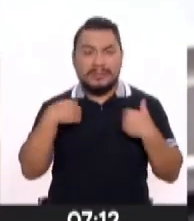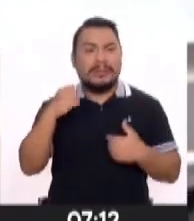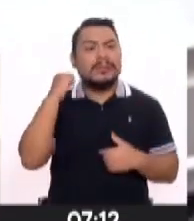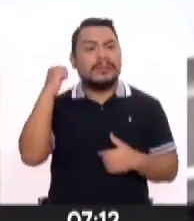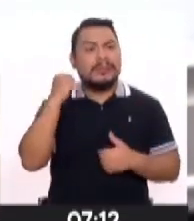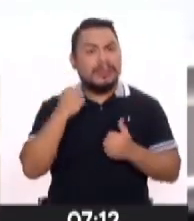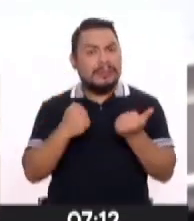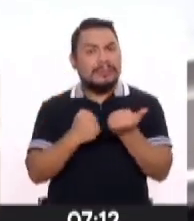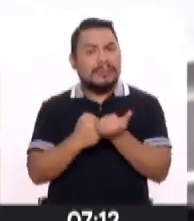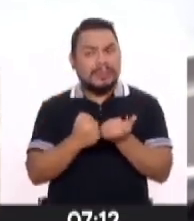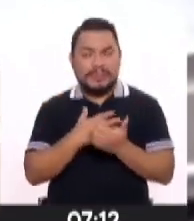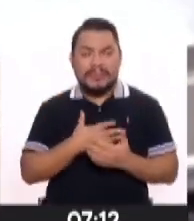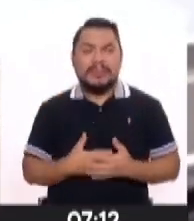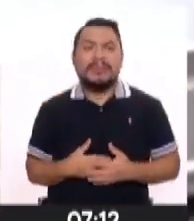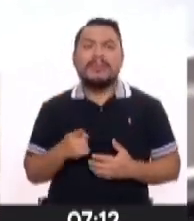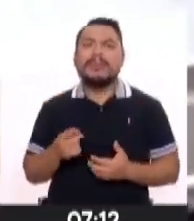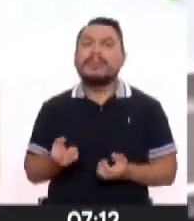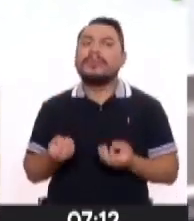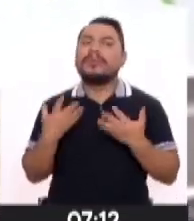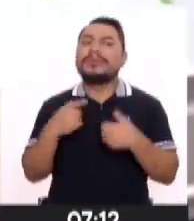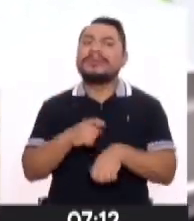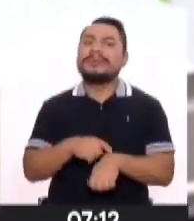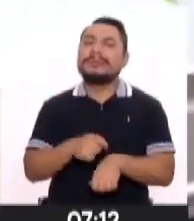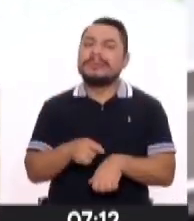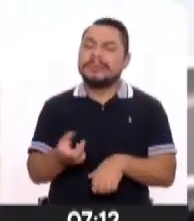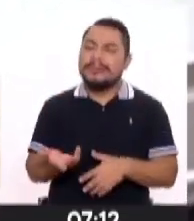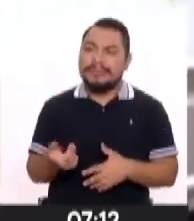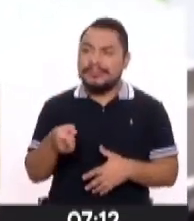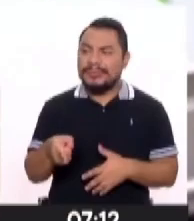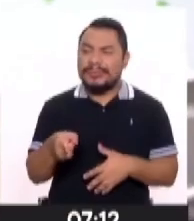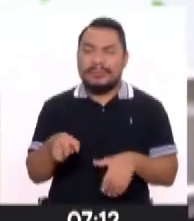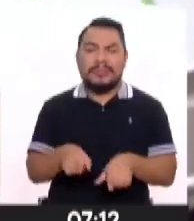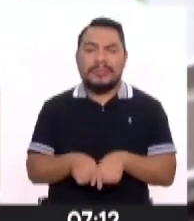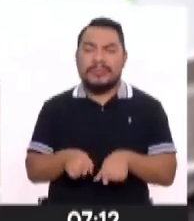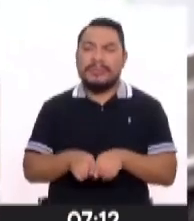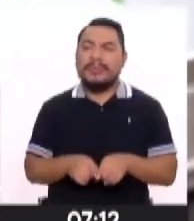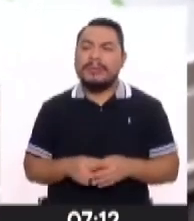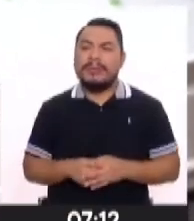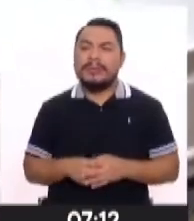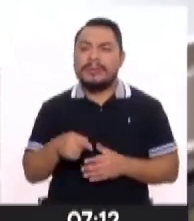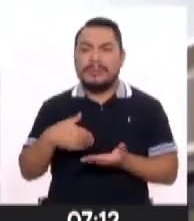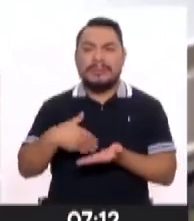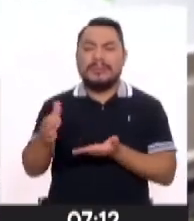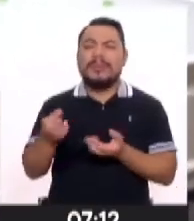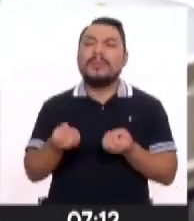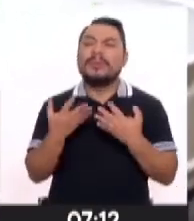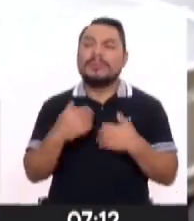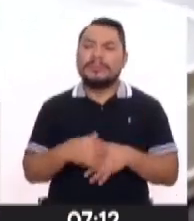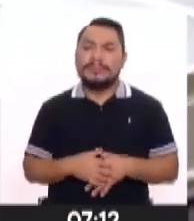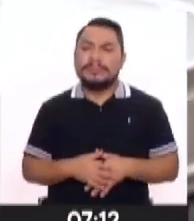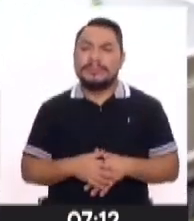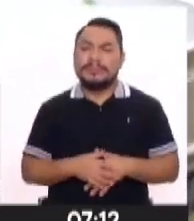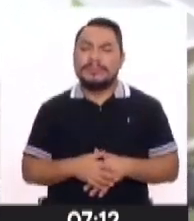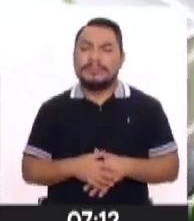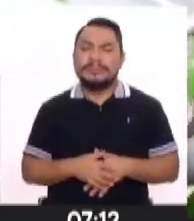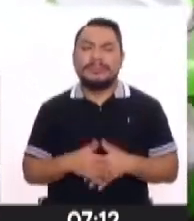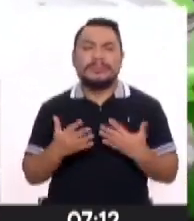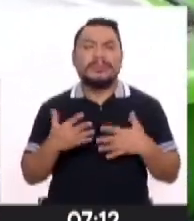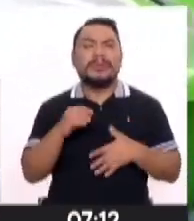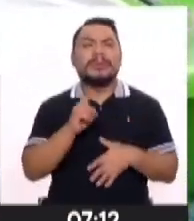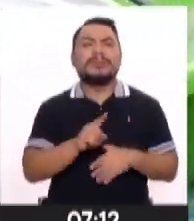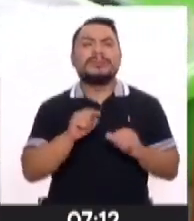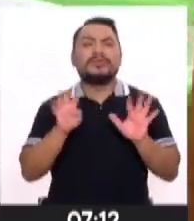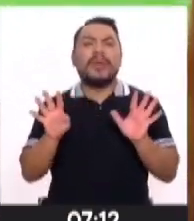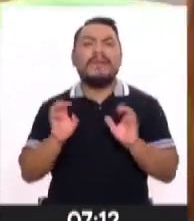de apoyarnos. ¿Cuánto tiempo ya en esta situación? Tenemos acá... Desalojados. Desalojados, como 19